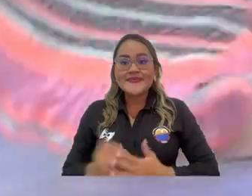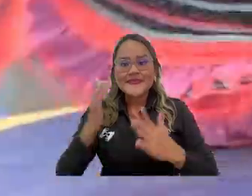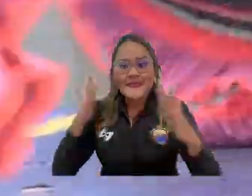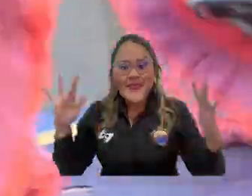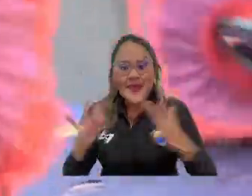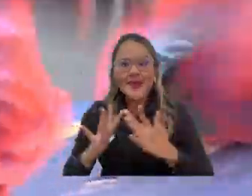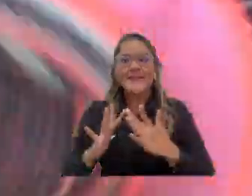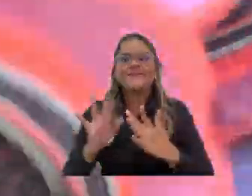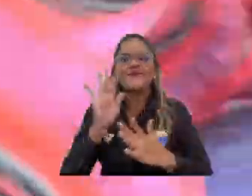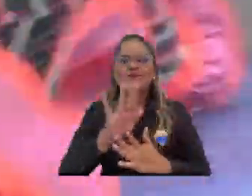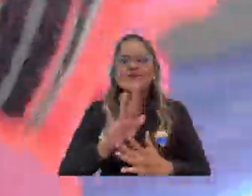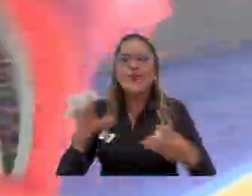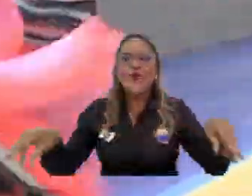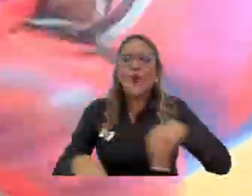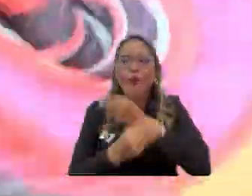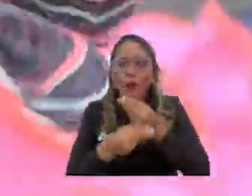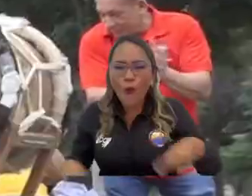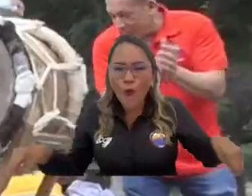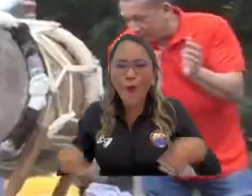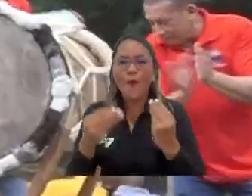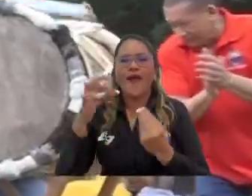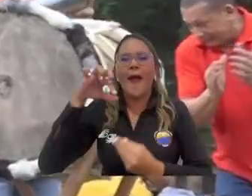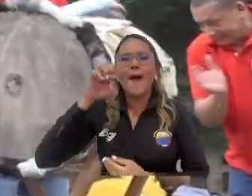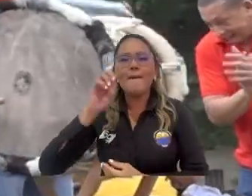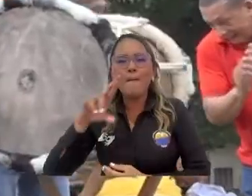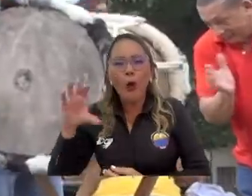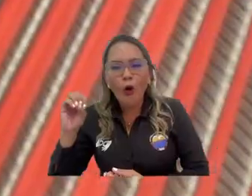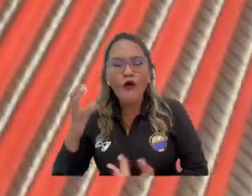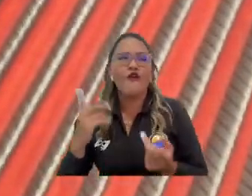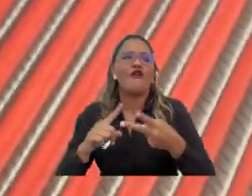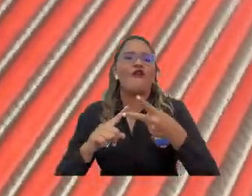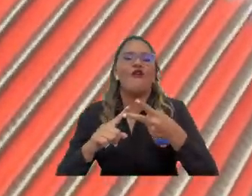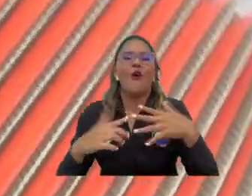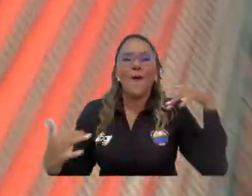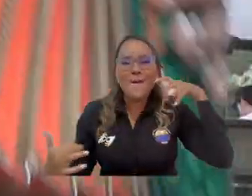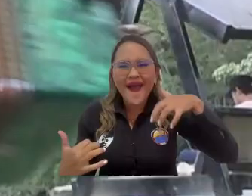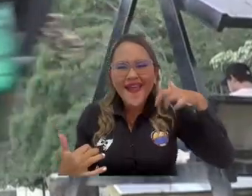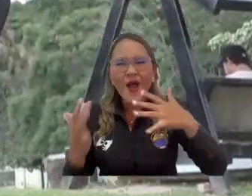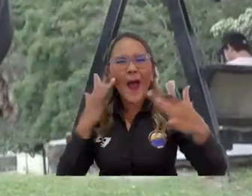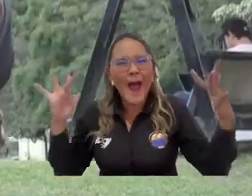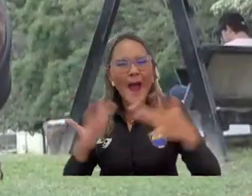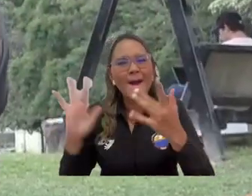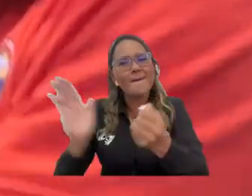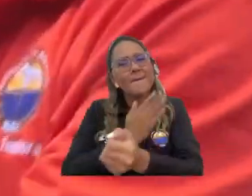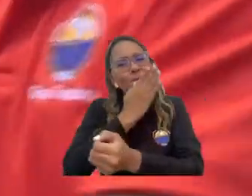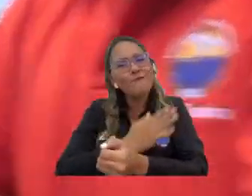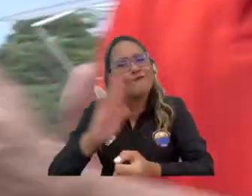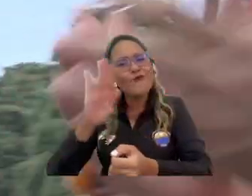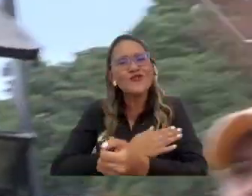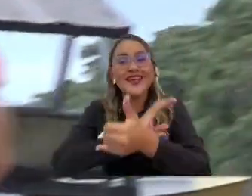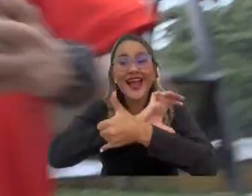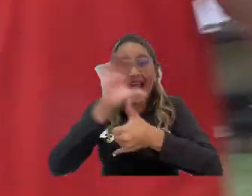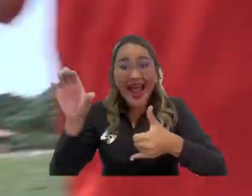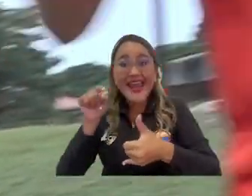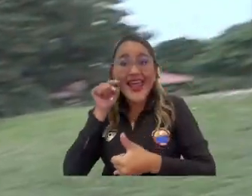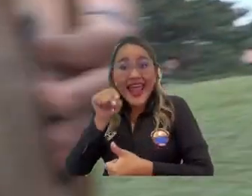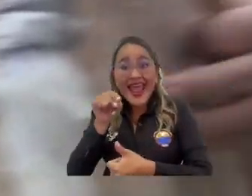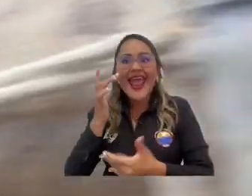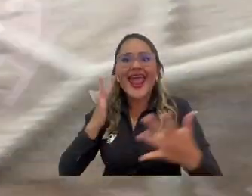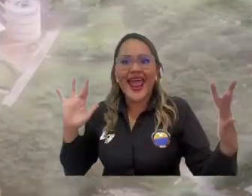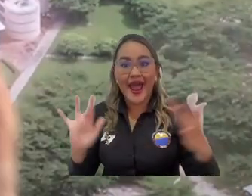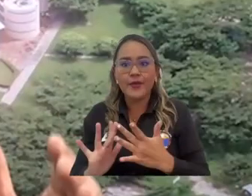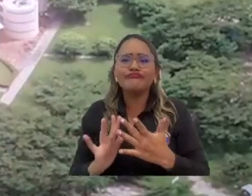Esos referentes culturales como la cumbia, como el porro, el vallenato, todas esas músicas del Caribe que se están perdiendo precisamente